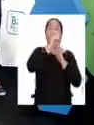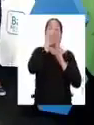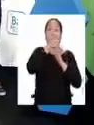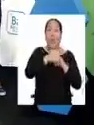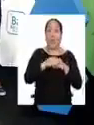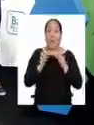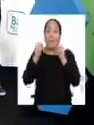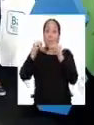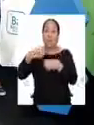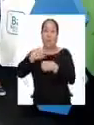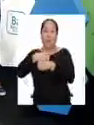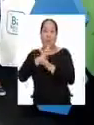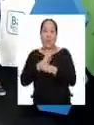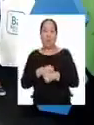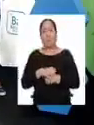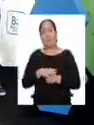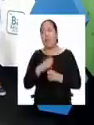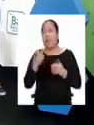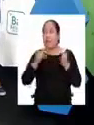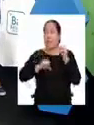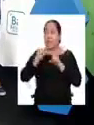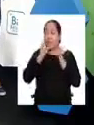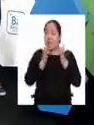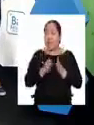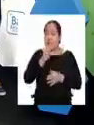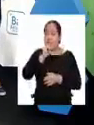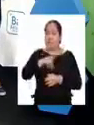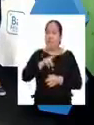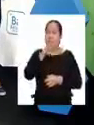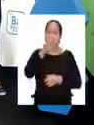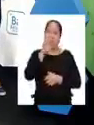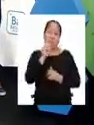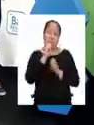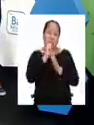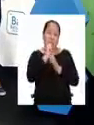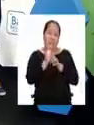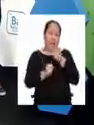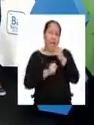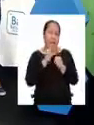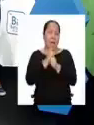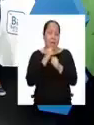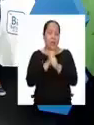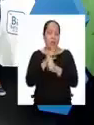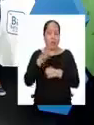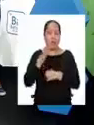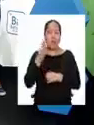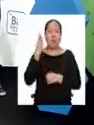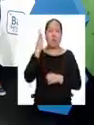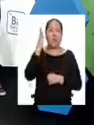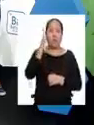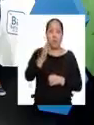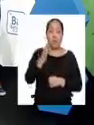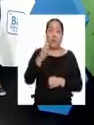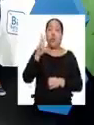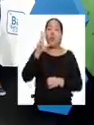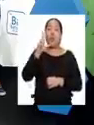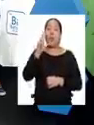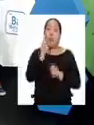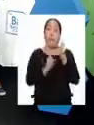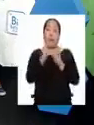ciencia apunta a que en 3 décadas los humanos van a ser capaces de crear entornos virtuales que sean idénticos a la